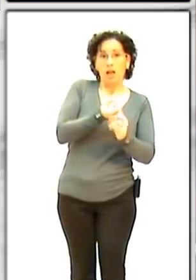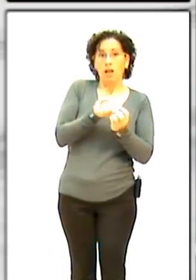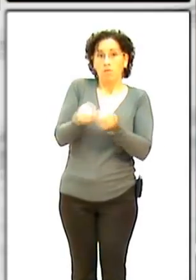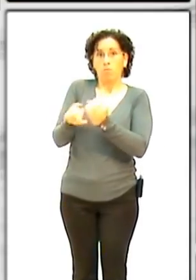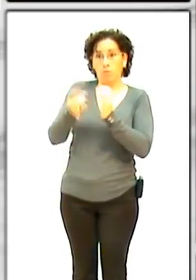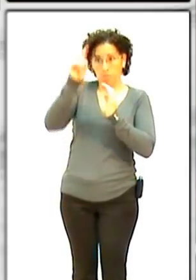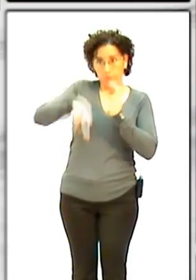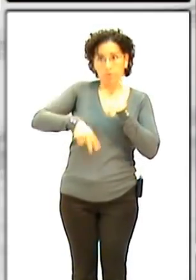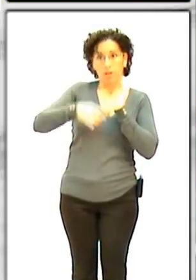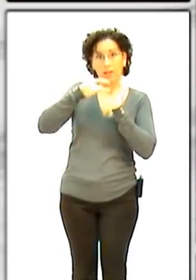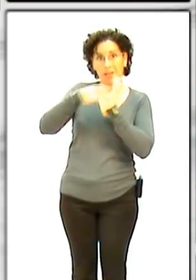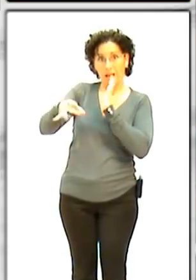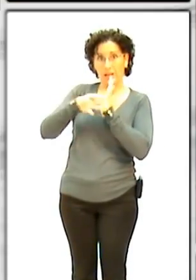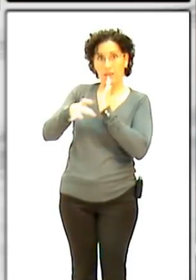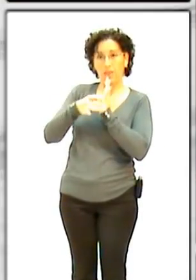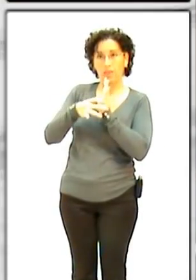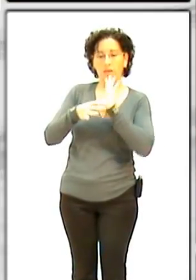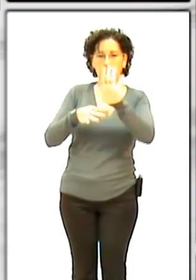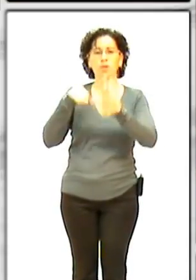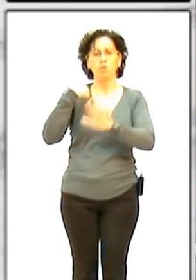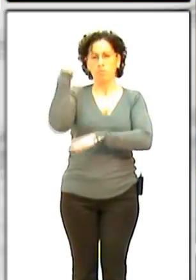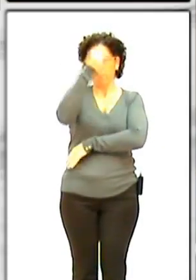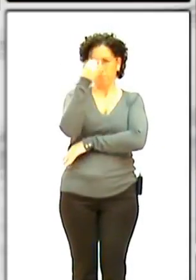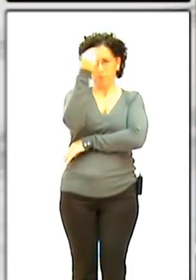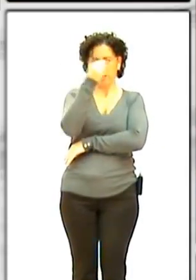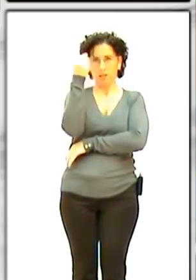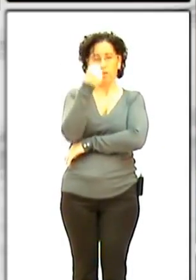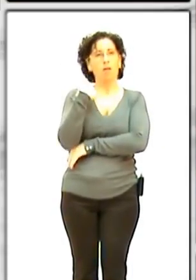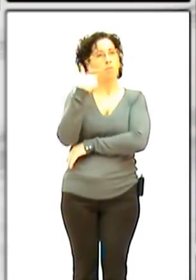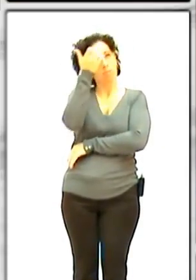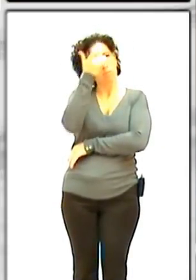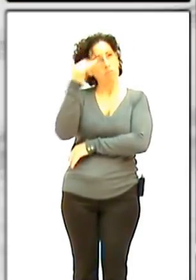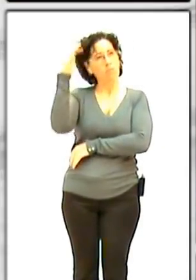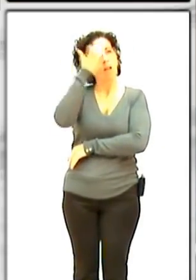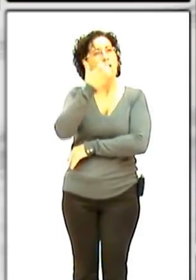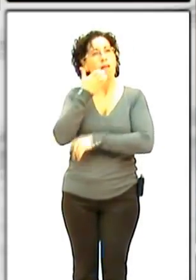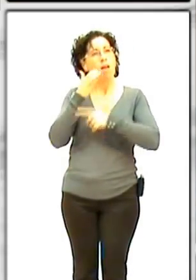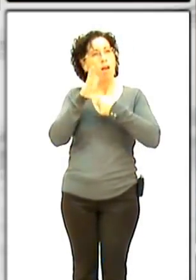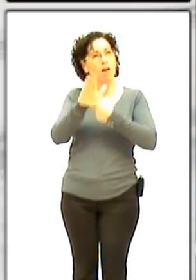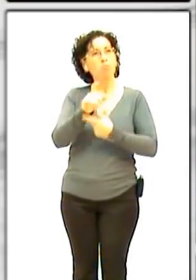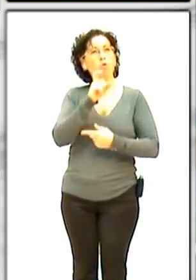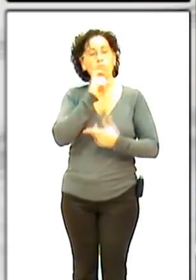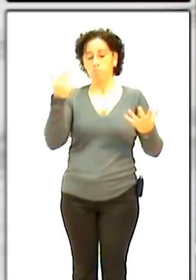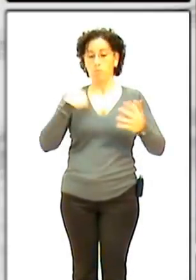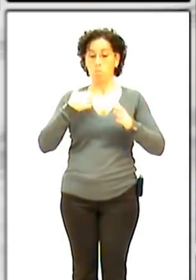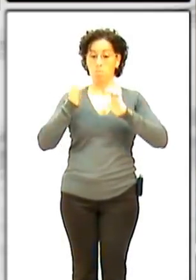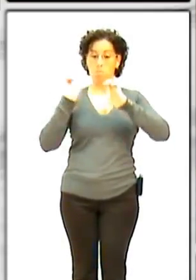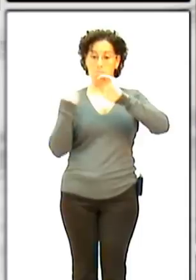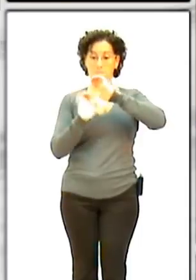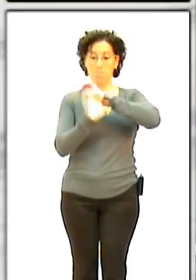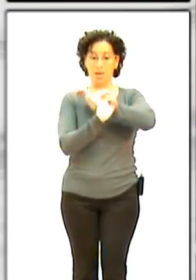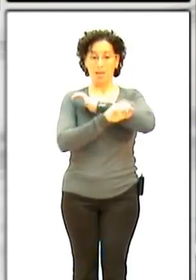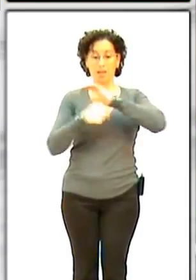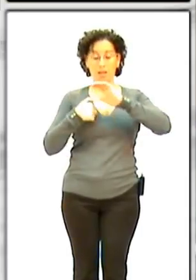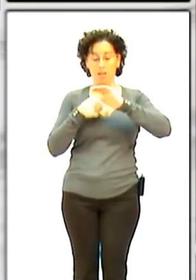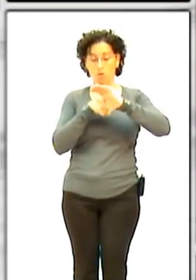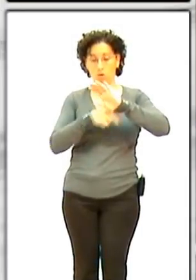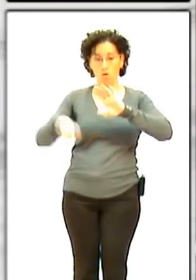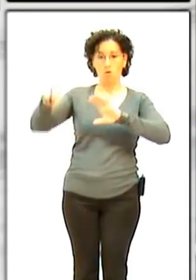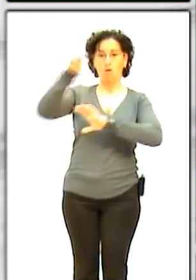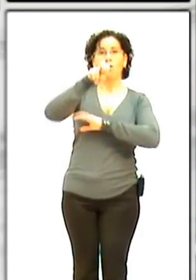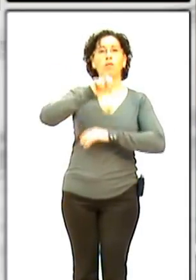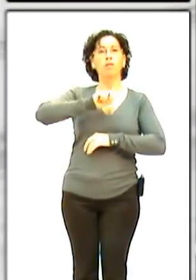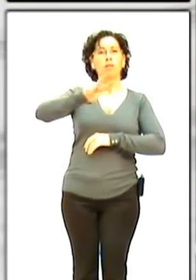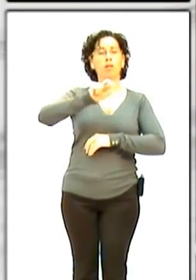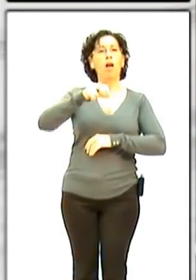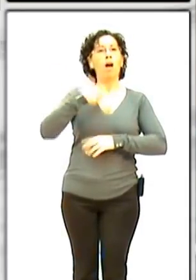venía en un ejemplo claro, ¿no? Cuando he salido del metro y camino del Palacio, y decía, bueno, he atravesado